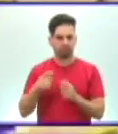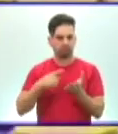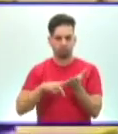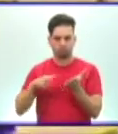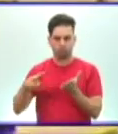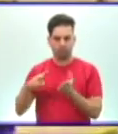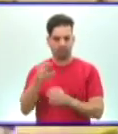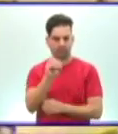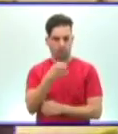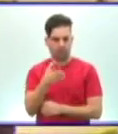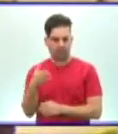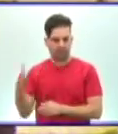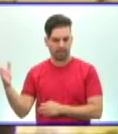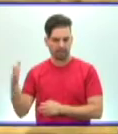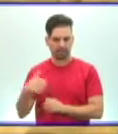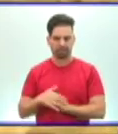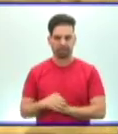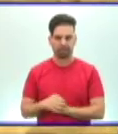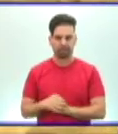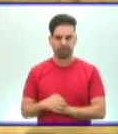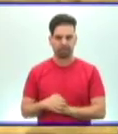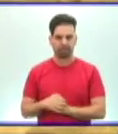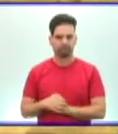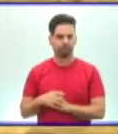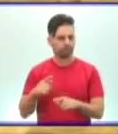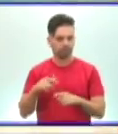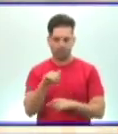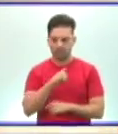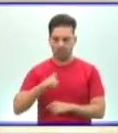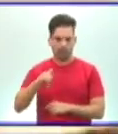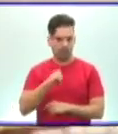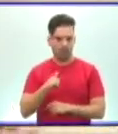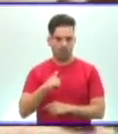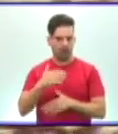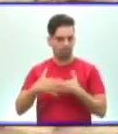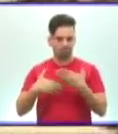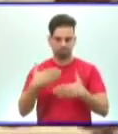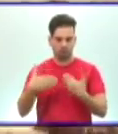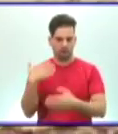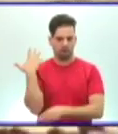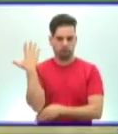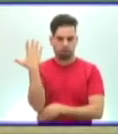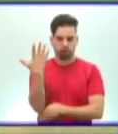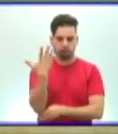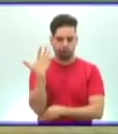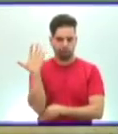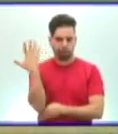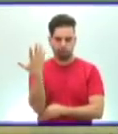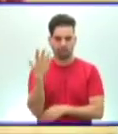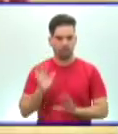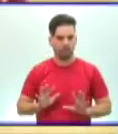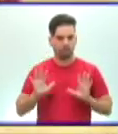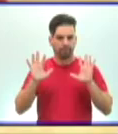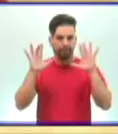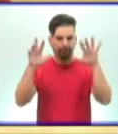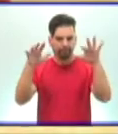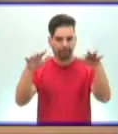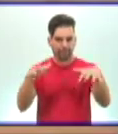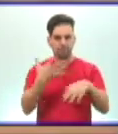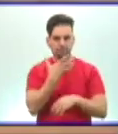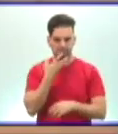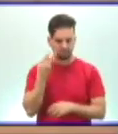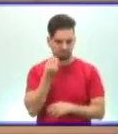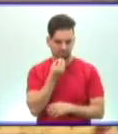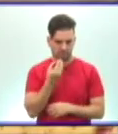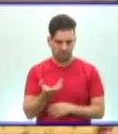son afectadas por eventos meteorológicos extremos, así como otras de interés para el turismo situadas en Cayo Largo